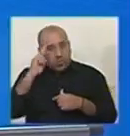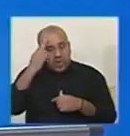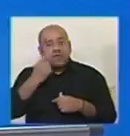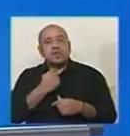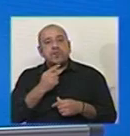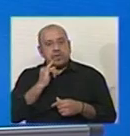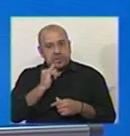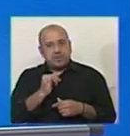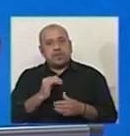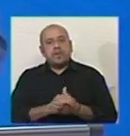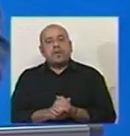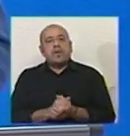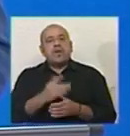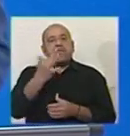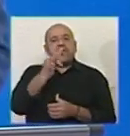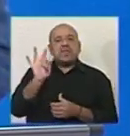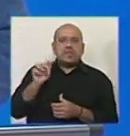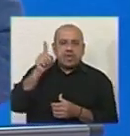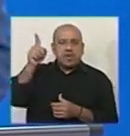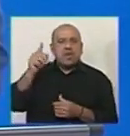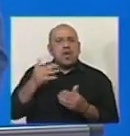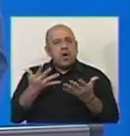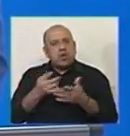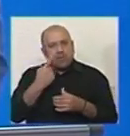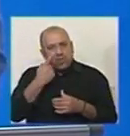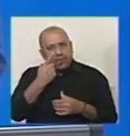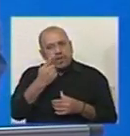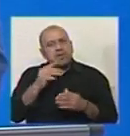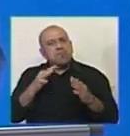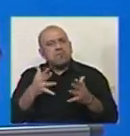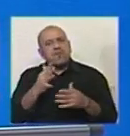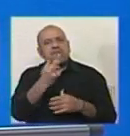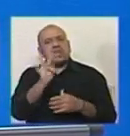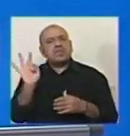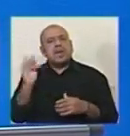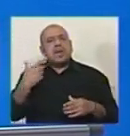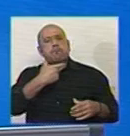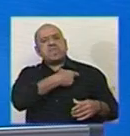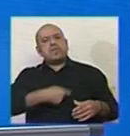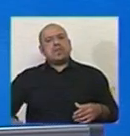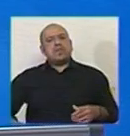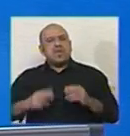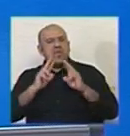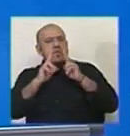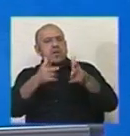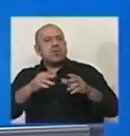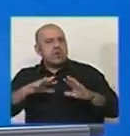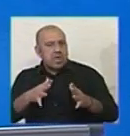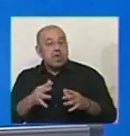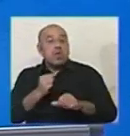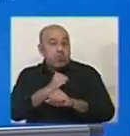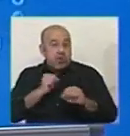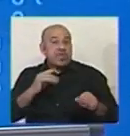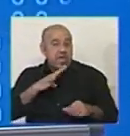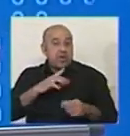Ricardo, vos hoy hablabas de Francia, de Emmanuel Macron. Vamos a escuchar lo que dijo el presidente francés sobre lo que podría ser un acuerdo que se viene negociando hace más de